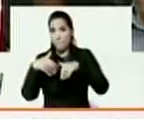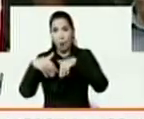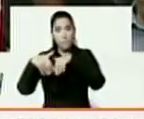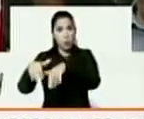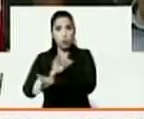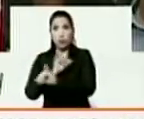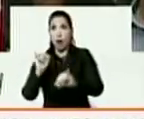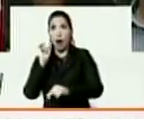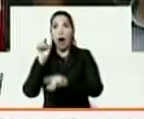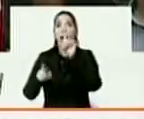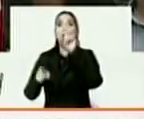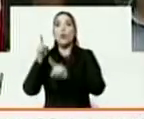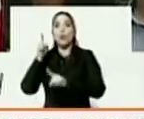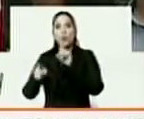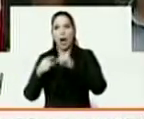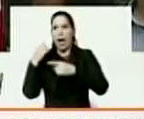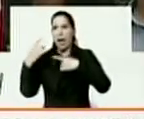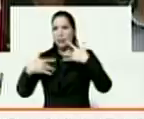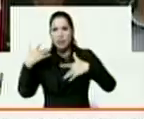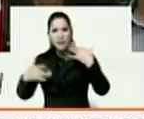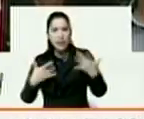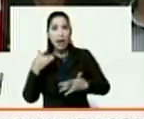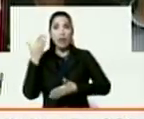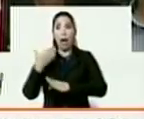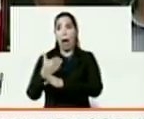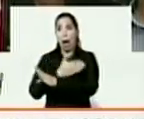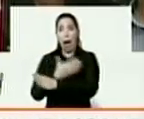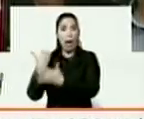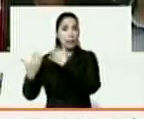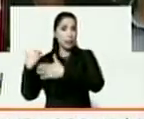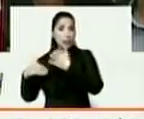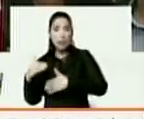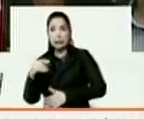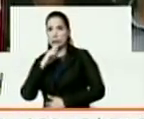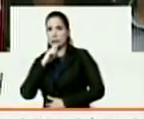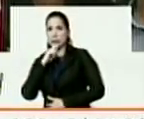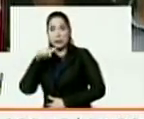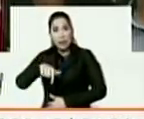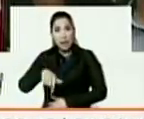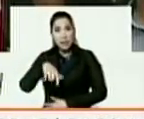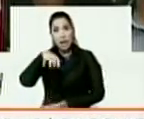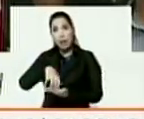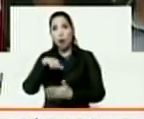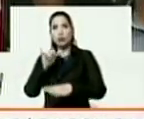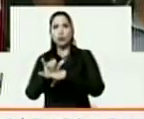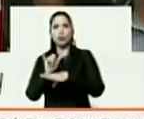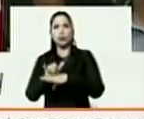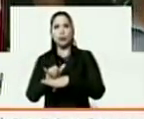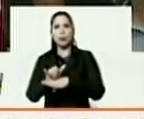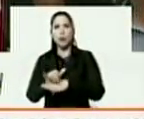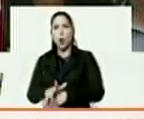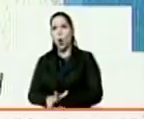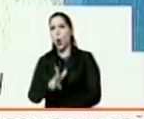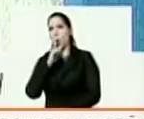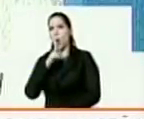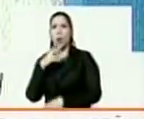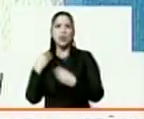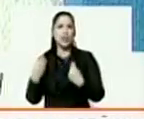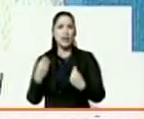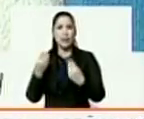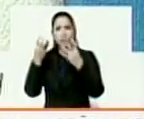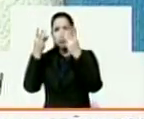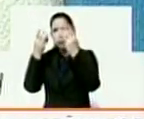en algunas actividades y antes era muy complicado aquí en oriente fue terrible la cantidad de jóvenes asesinados